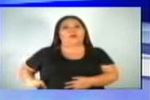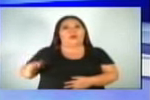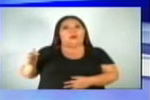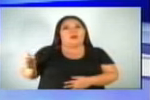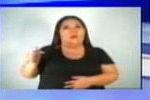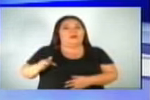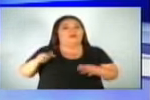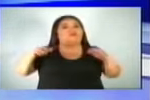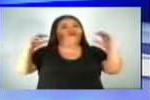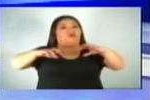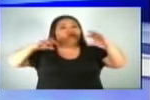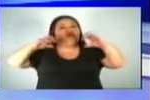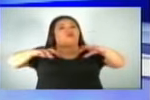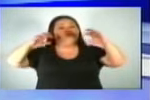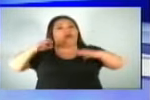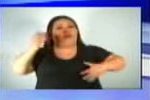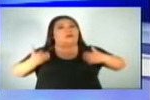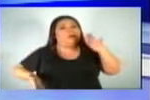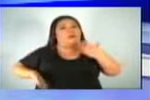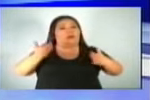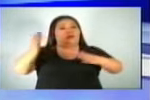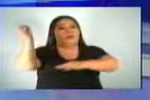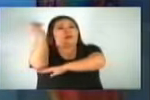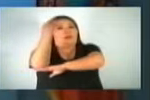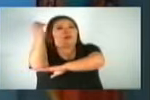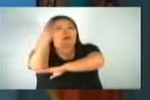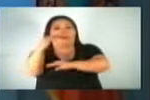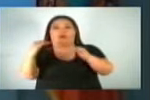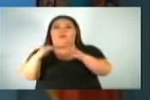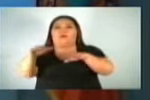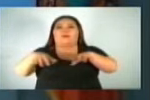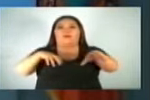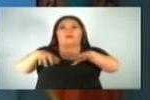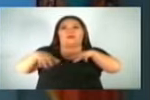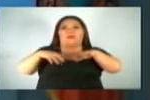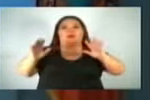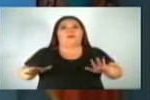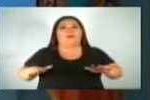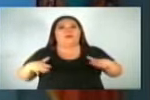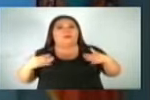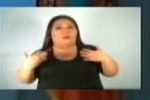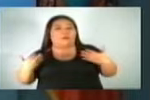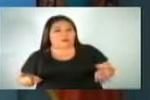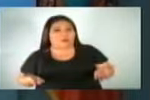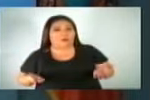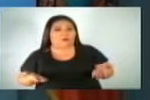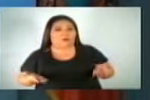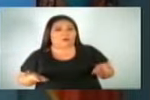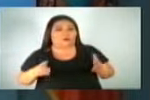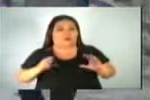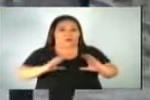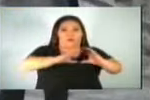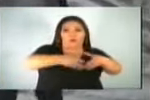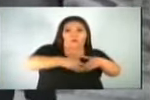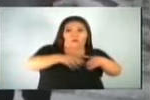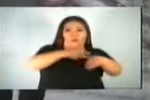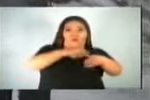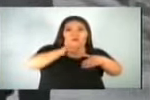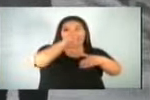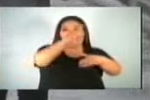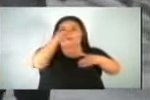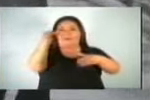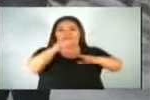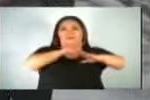de fuertes lluvias, lo que podría provocar emergencia a nivel nacional. Es por eso que las autoridades que conforman la Comisión Nacional